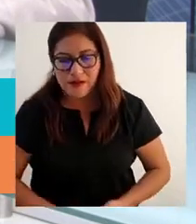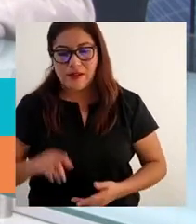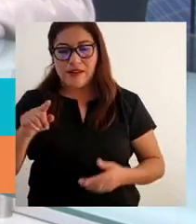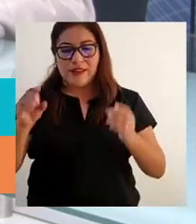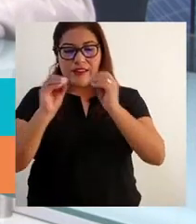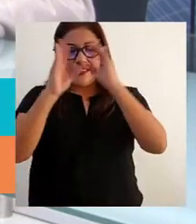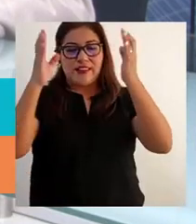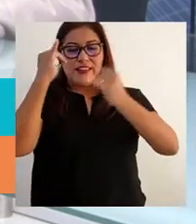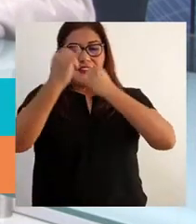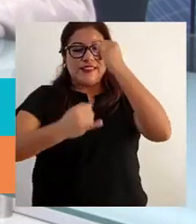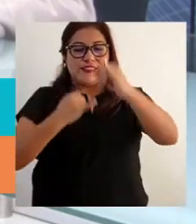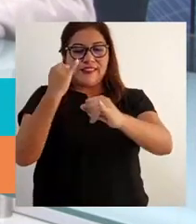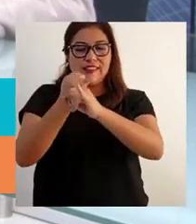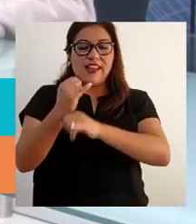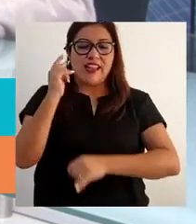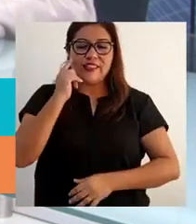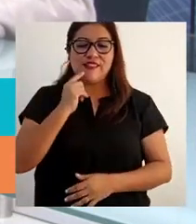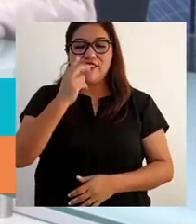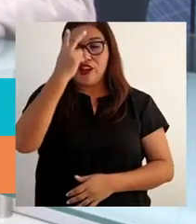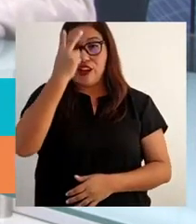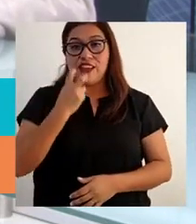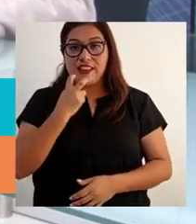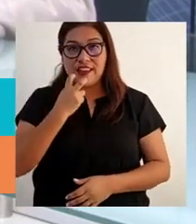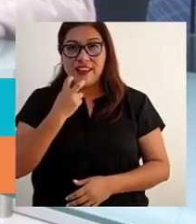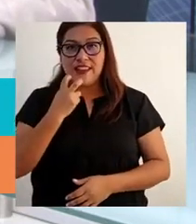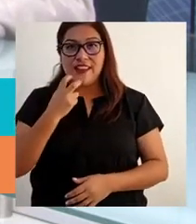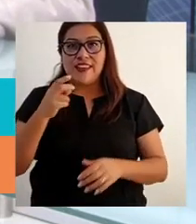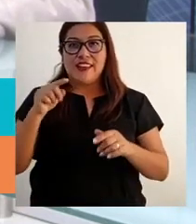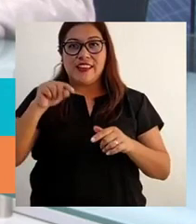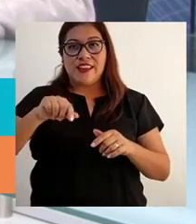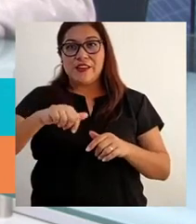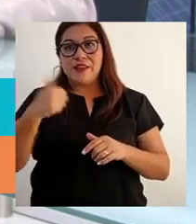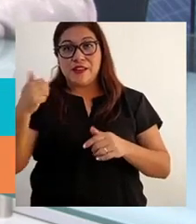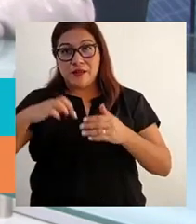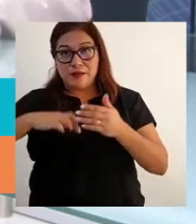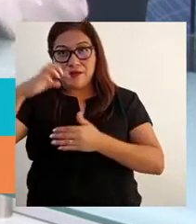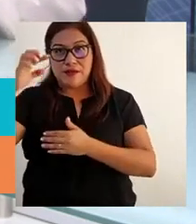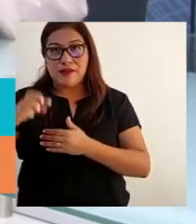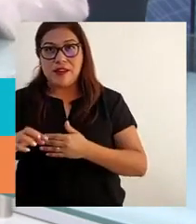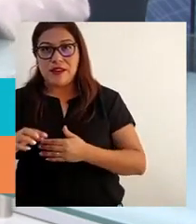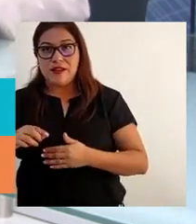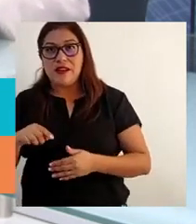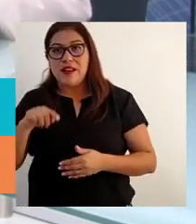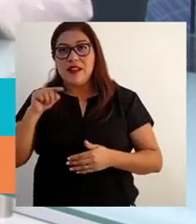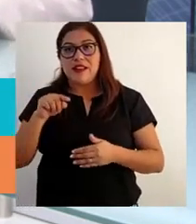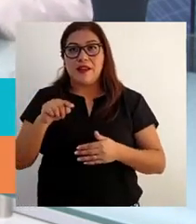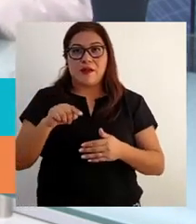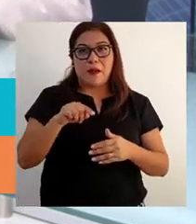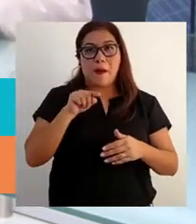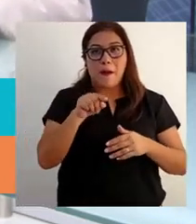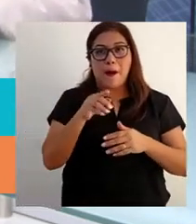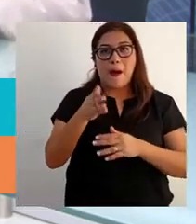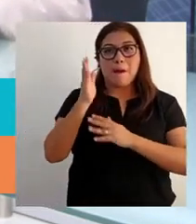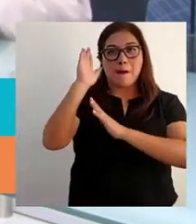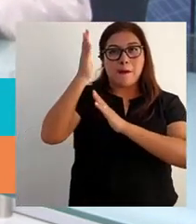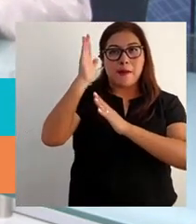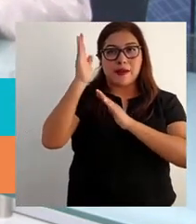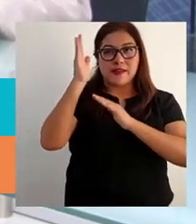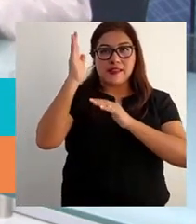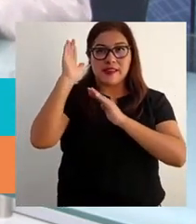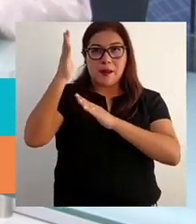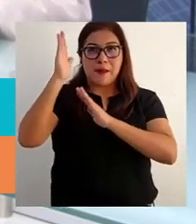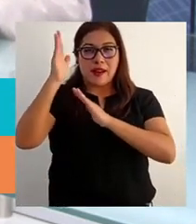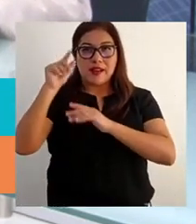de la Sordoceguera y el otro sobre el programa de capacitación que tiene el Poder Judicial para la atención a